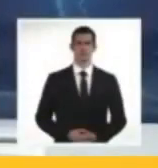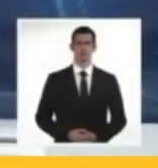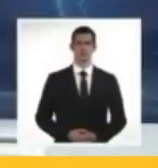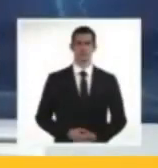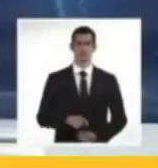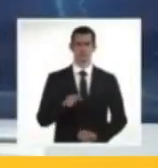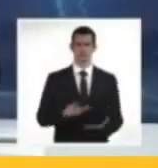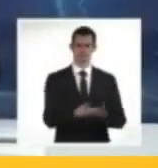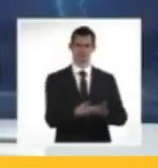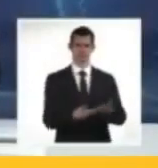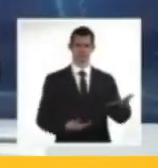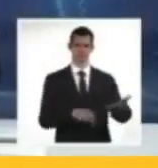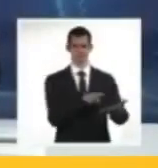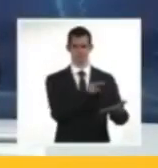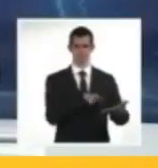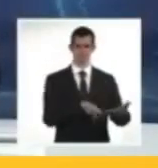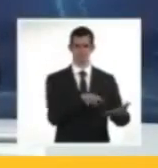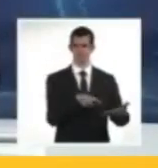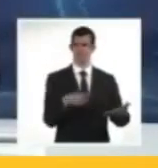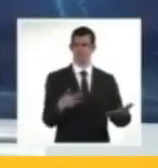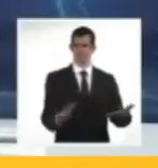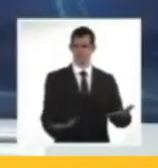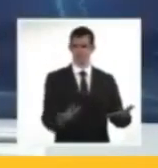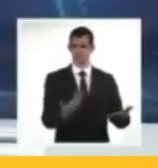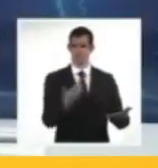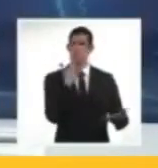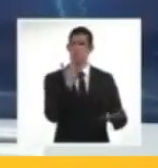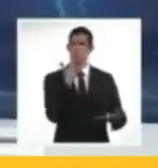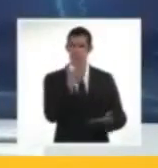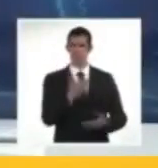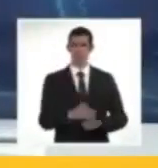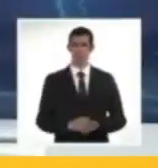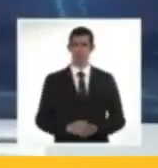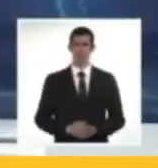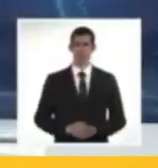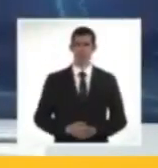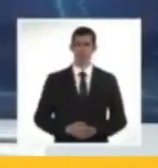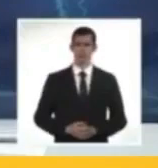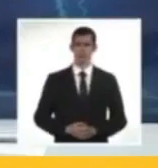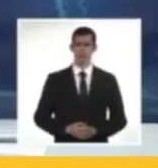Canel. Y ahí nadie puede comer más que ellos, por supuesto.